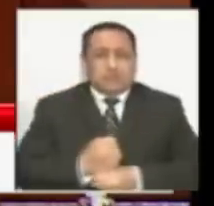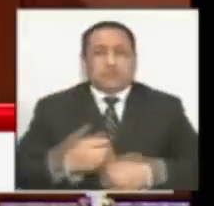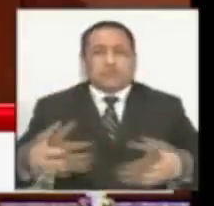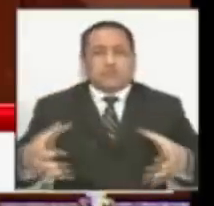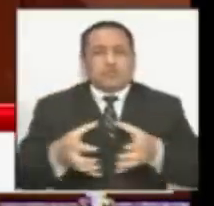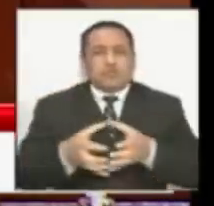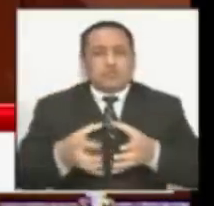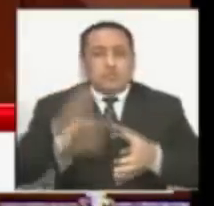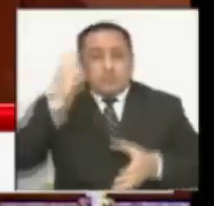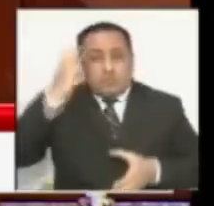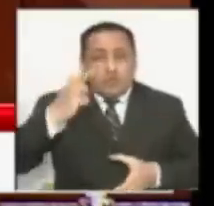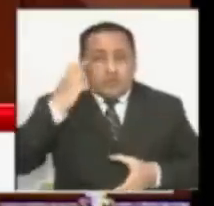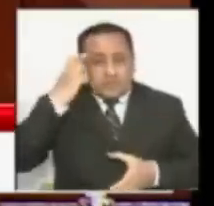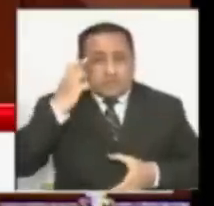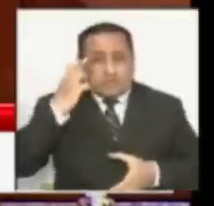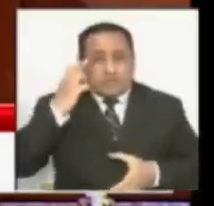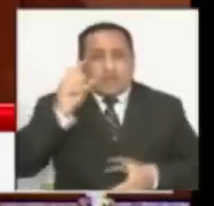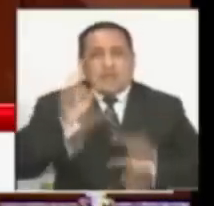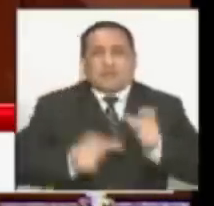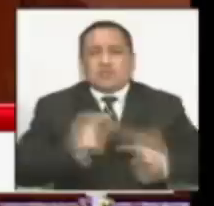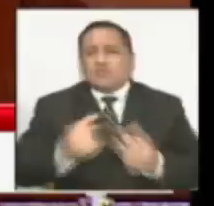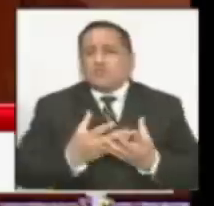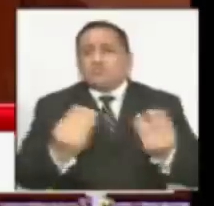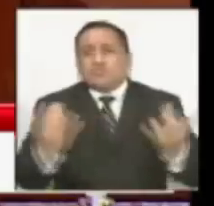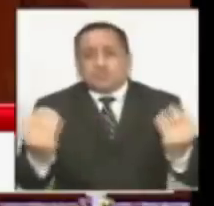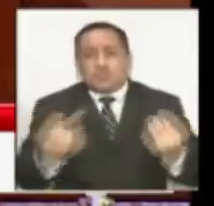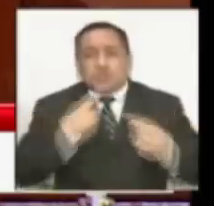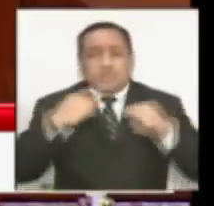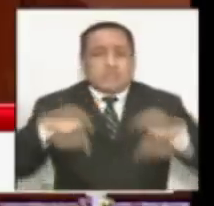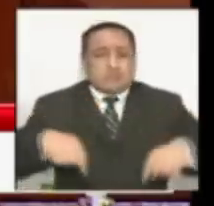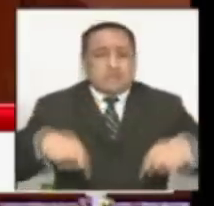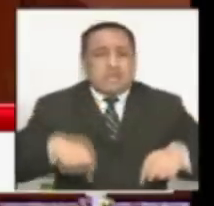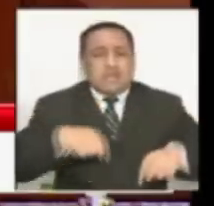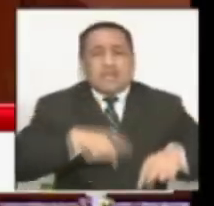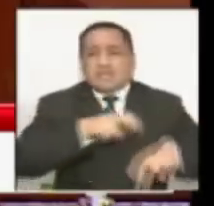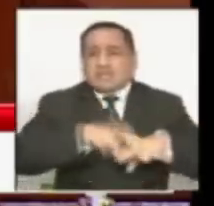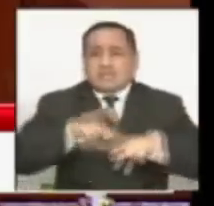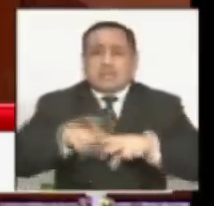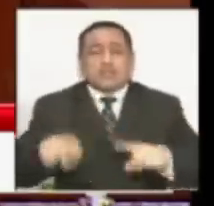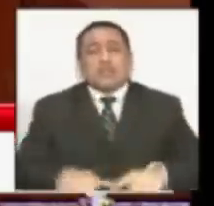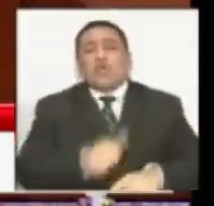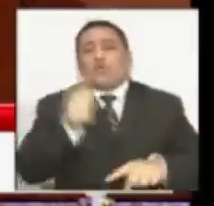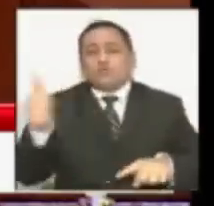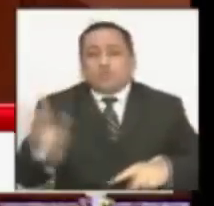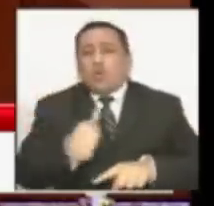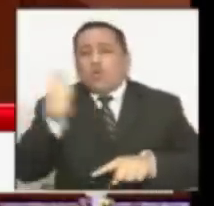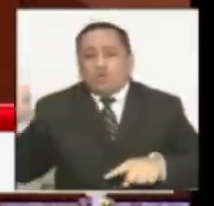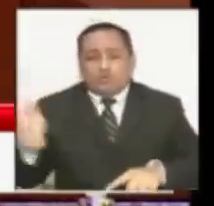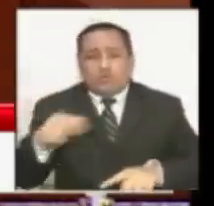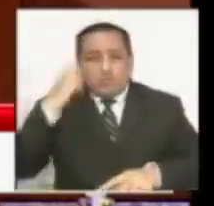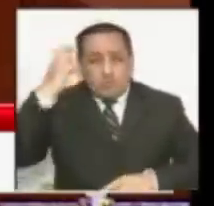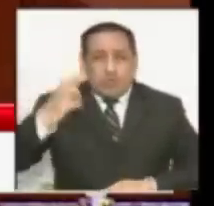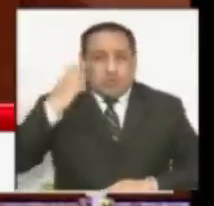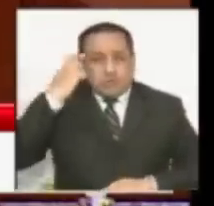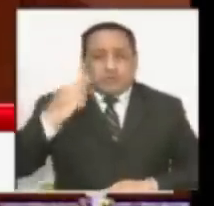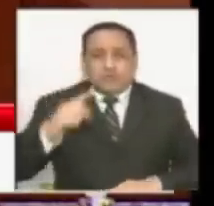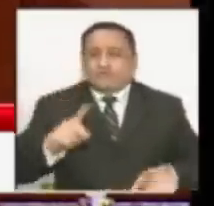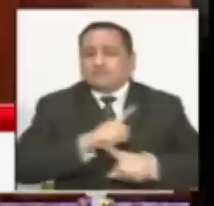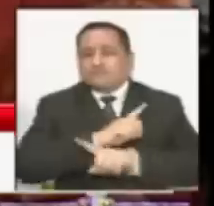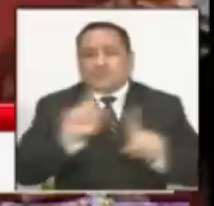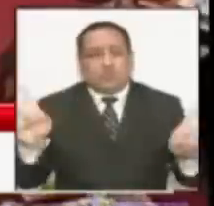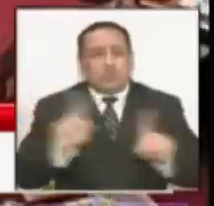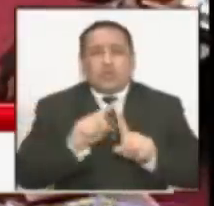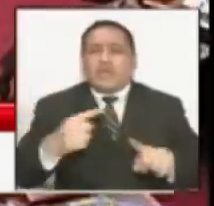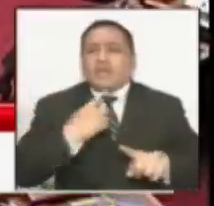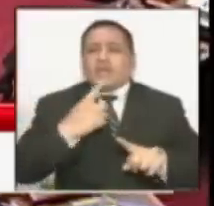clase política, es decir, muchos de los que estamos aquí, entre otros, entre muchos otros, no hemos